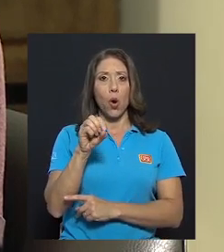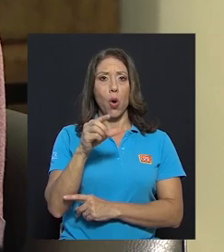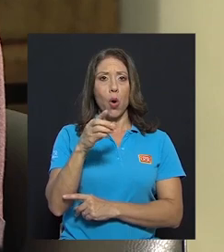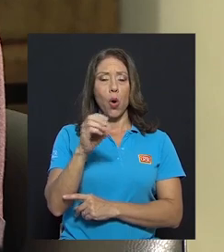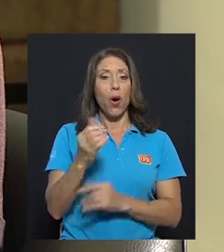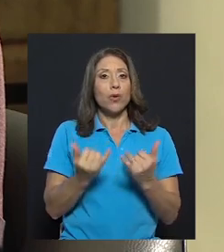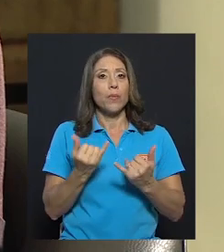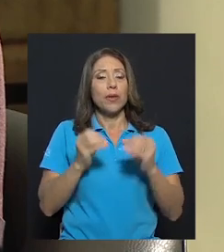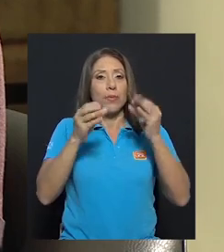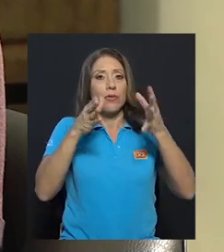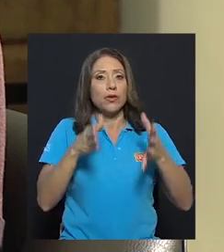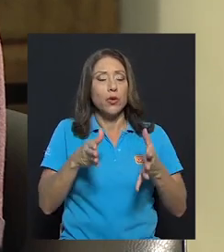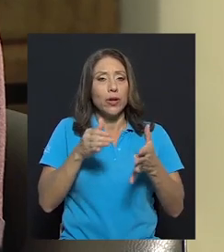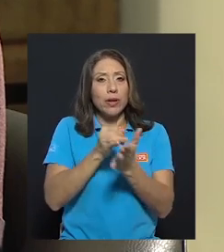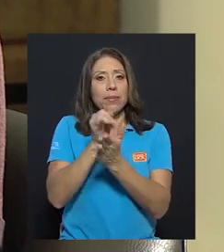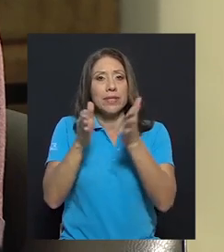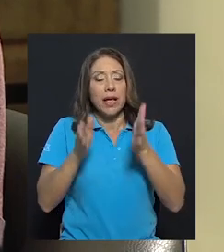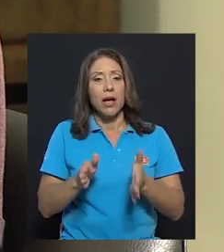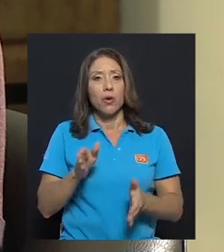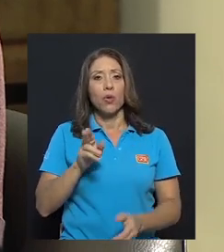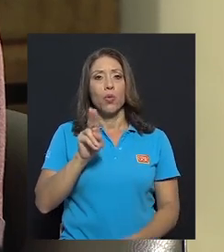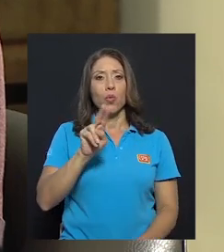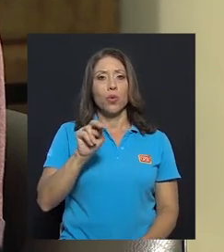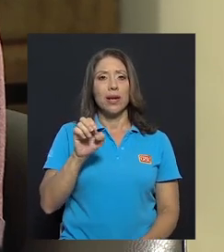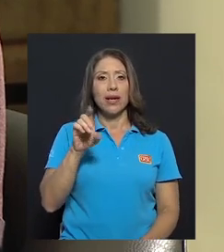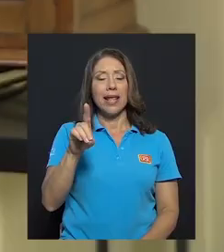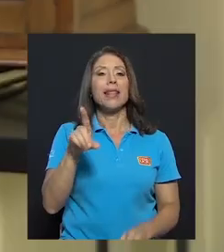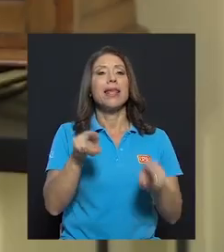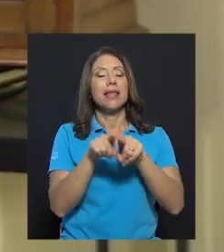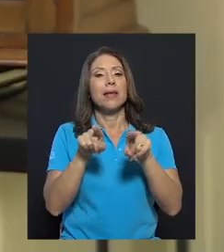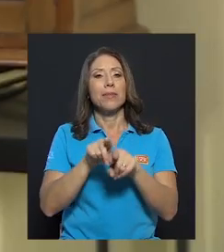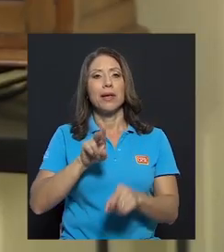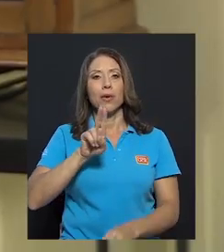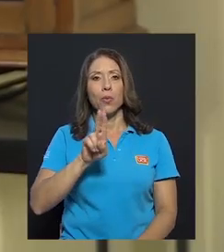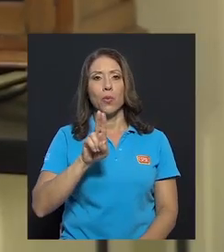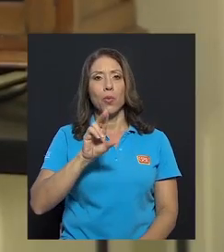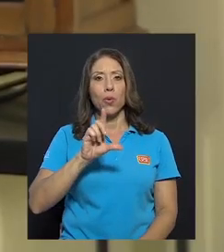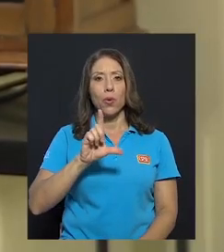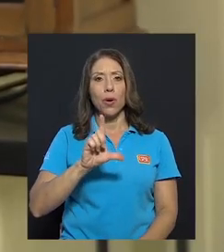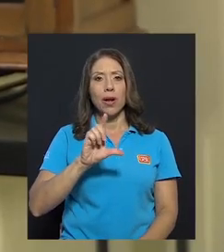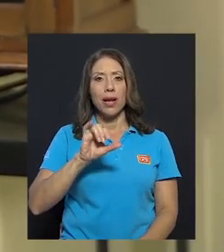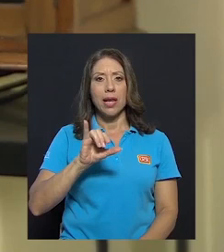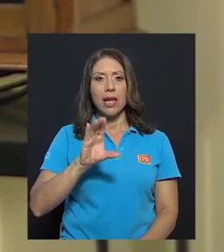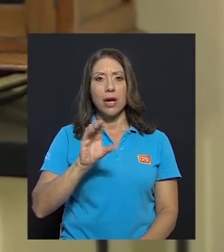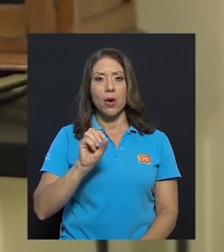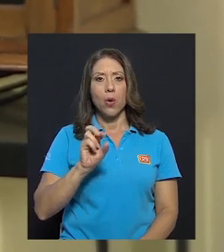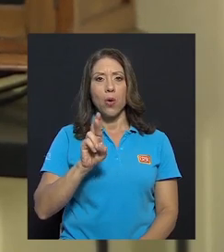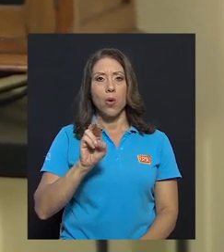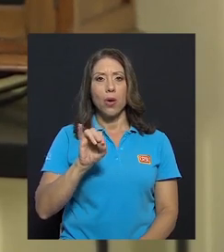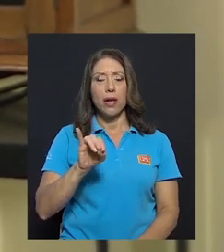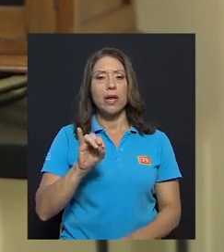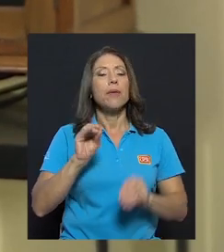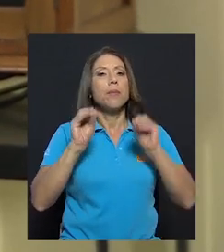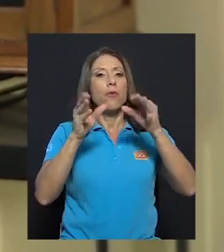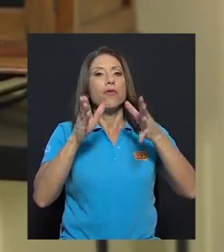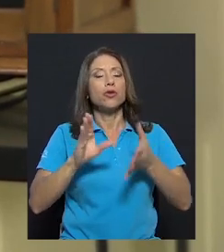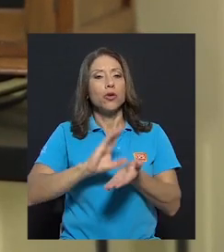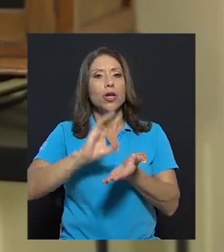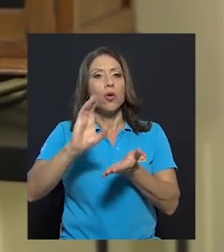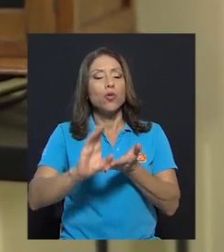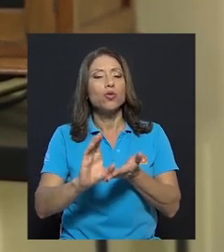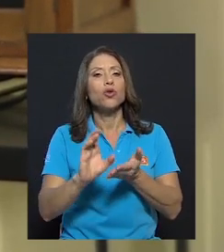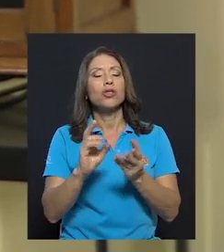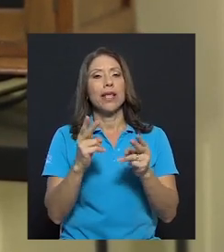e investigador de la Universidad Estatal a Distancia y la ULICORI, como profesor de cursos